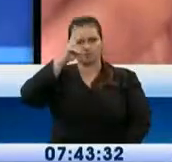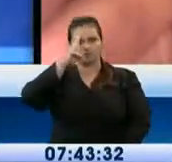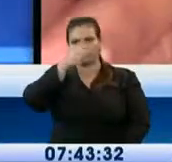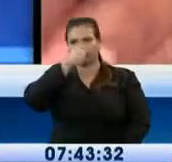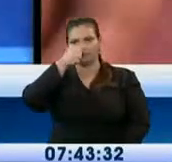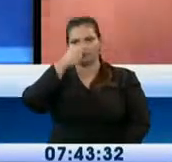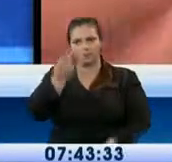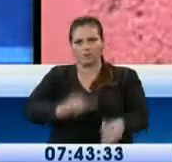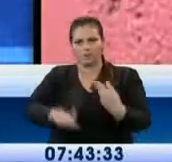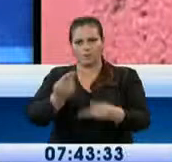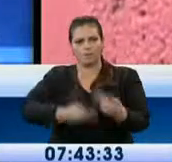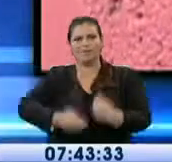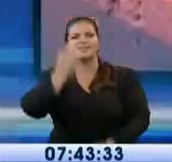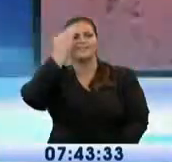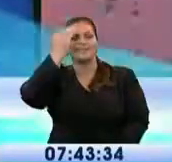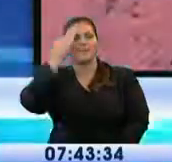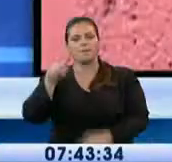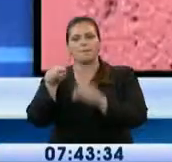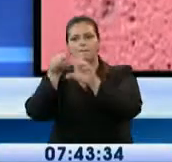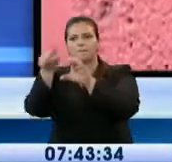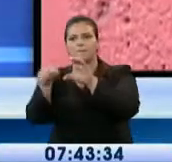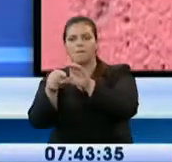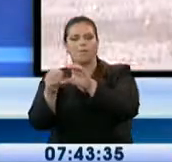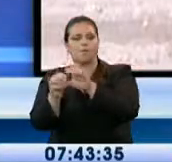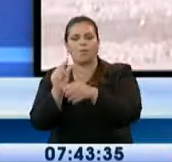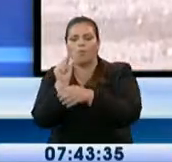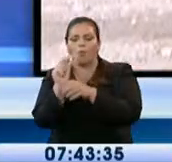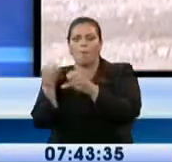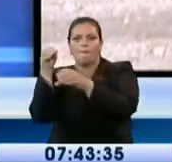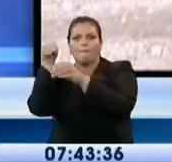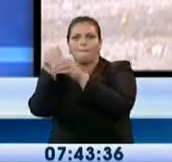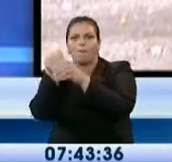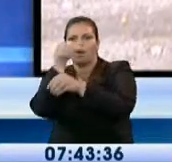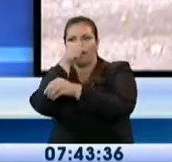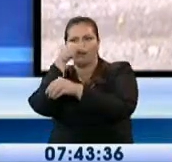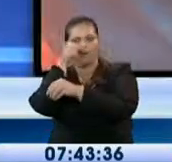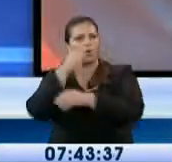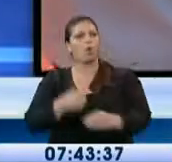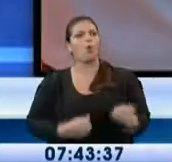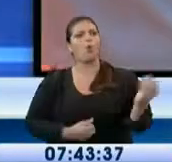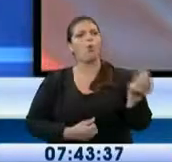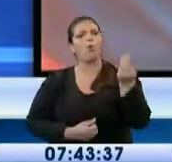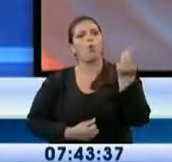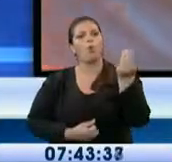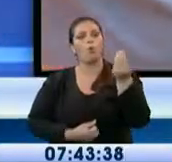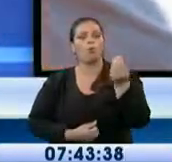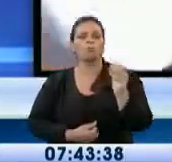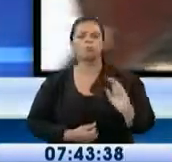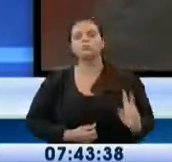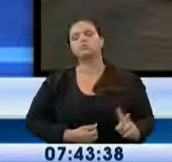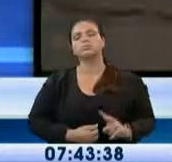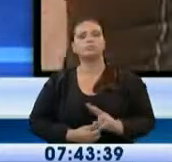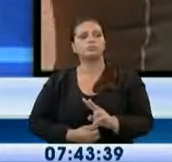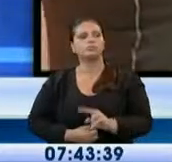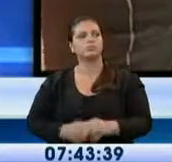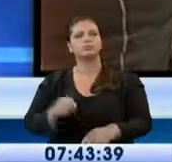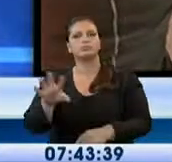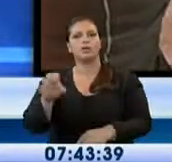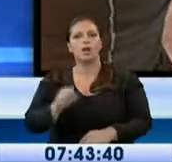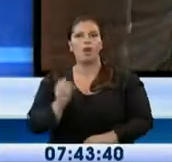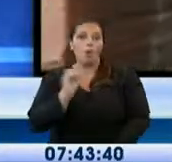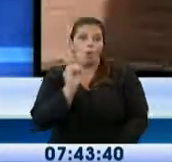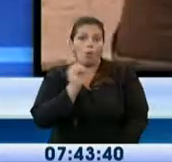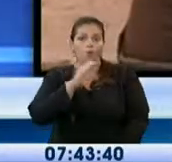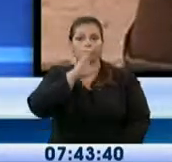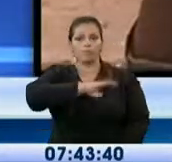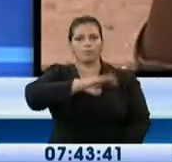diferentes sitios diferentes cantidades de sustancias. ¿Para qué? Para que en caso de ser revisados por la policía preventiva, policía uniformada, ellos simplemente